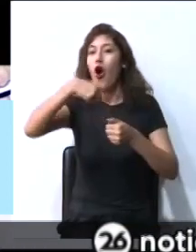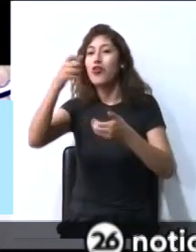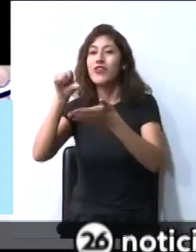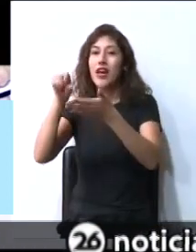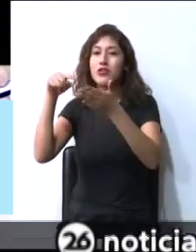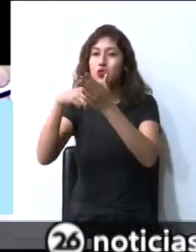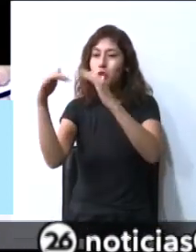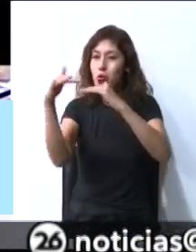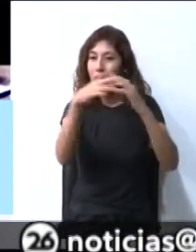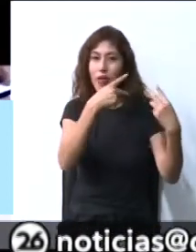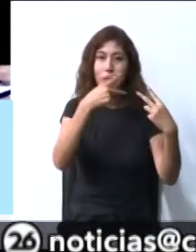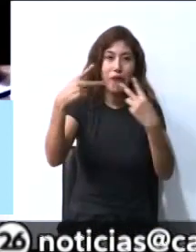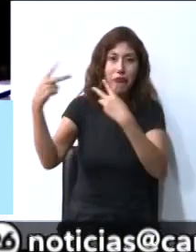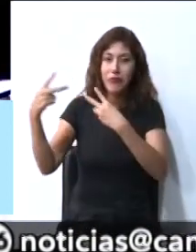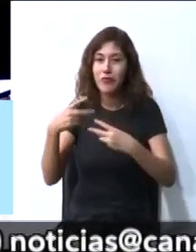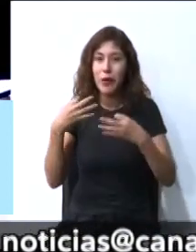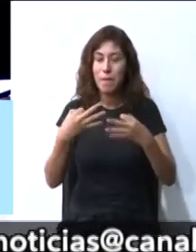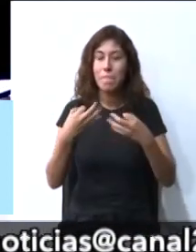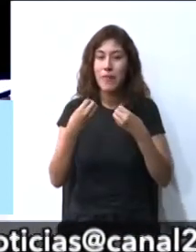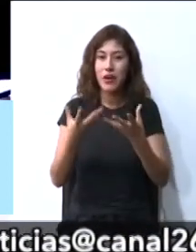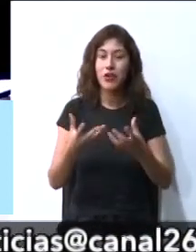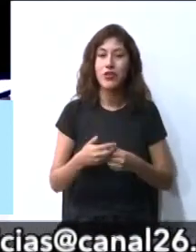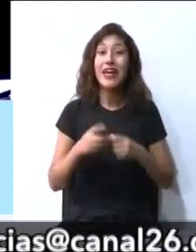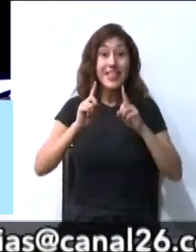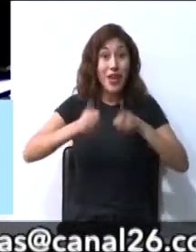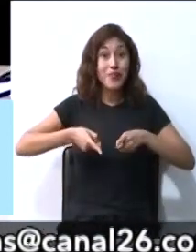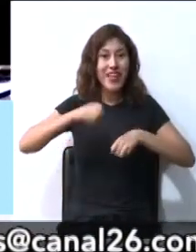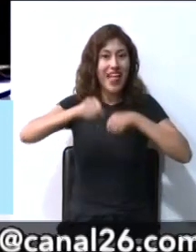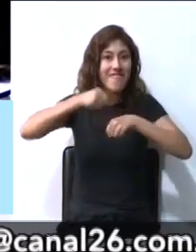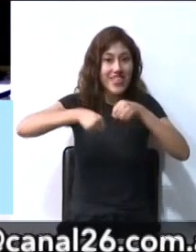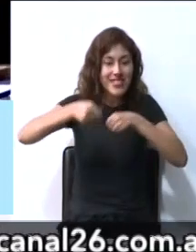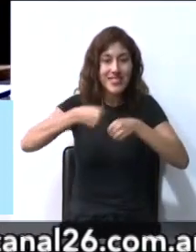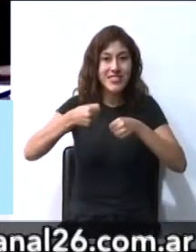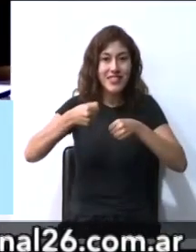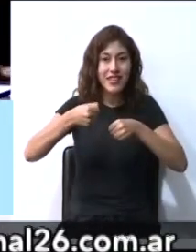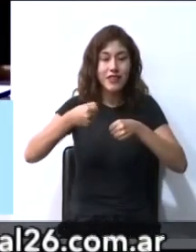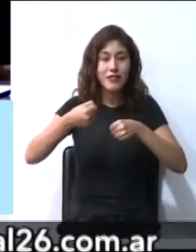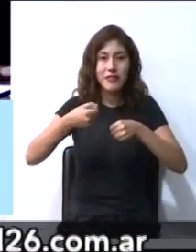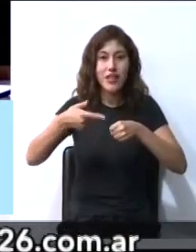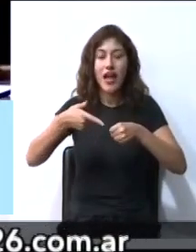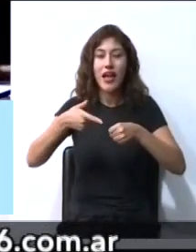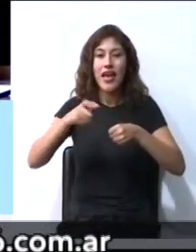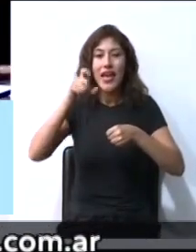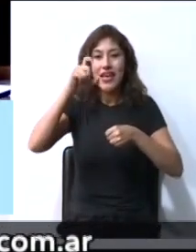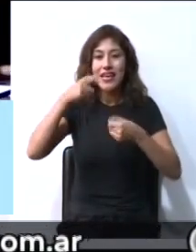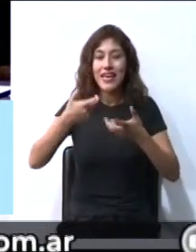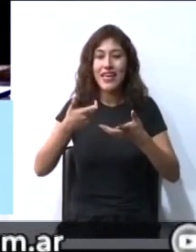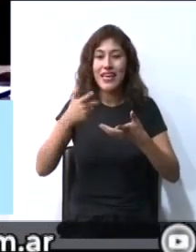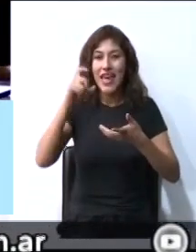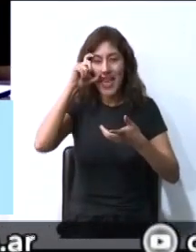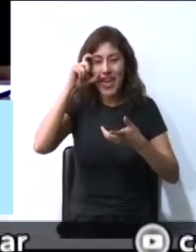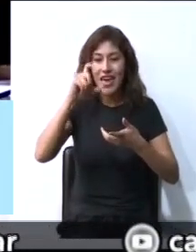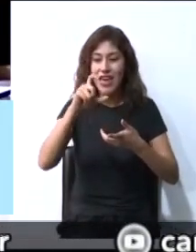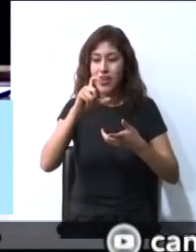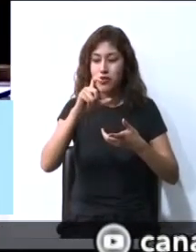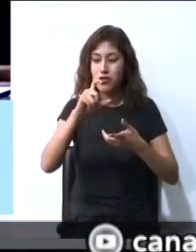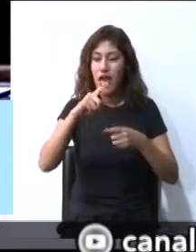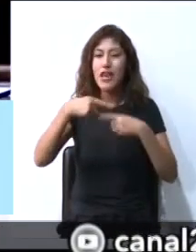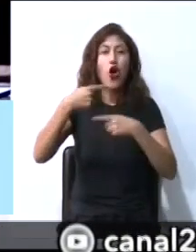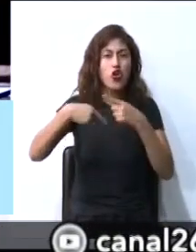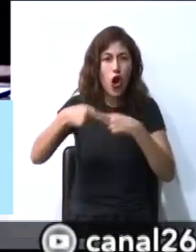el cambio de paradigma que representa el uso de la bicicleta, la forma más ecológica de moverse en la ciudad. Cada día más